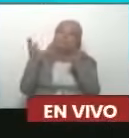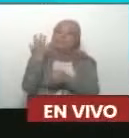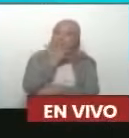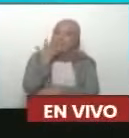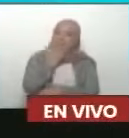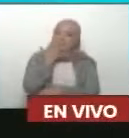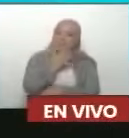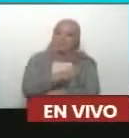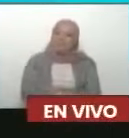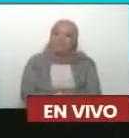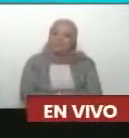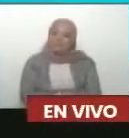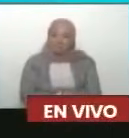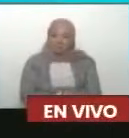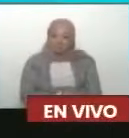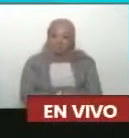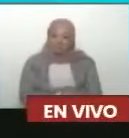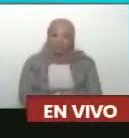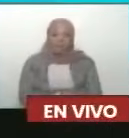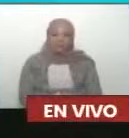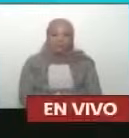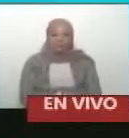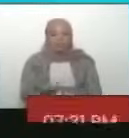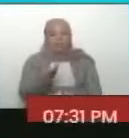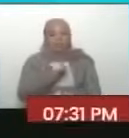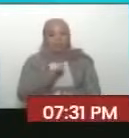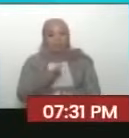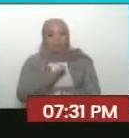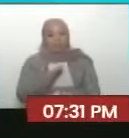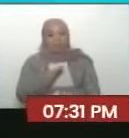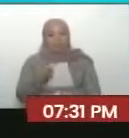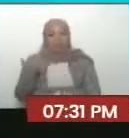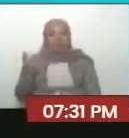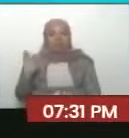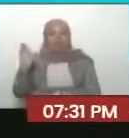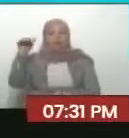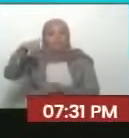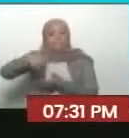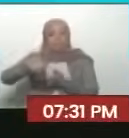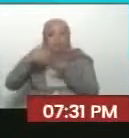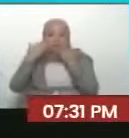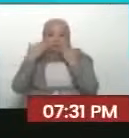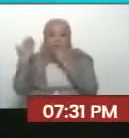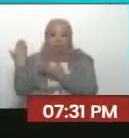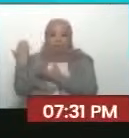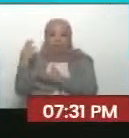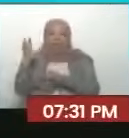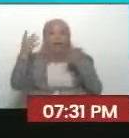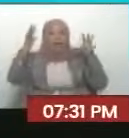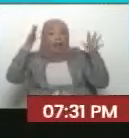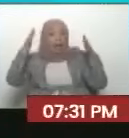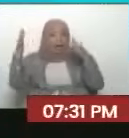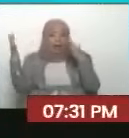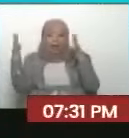En primer lugar, nuestro superalcalde de Maracay, Rafael Morales.